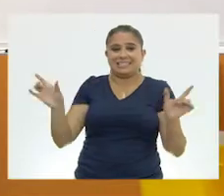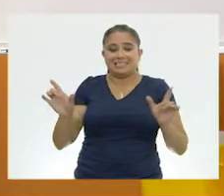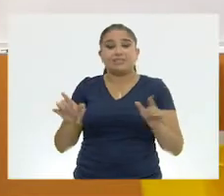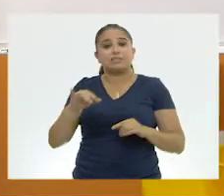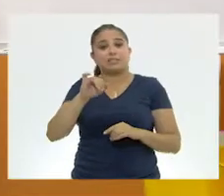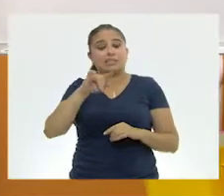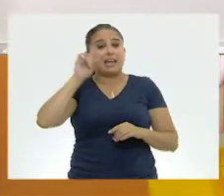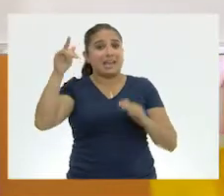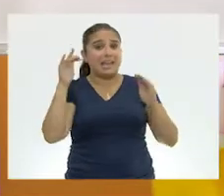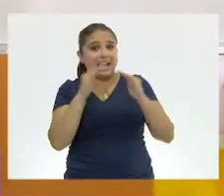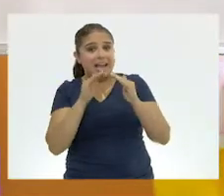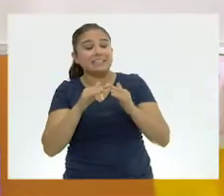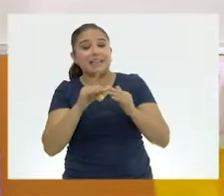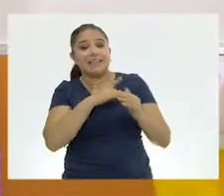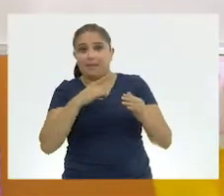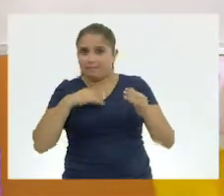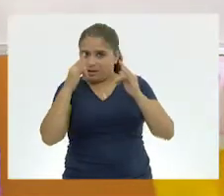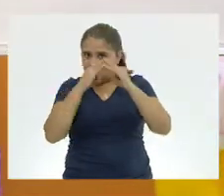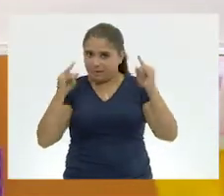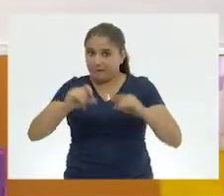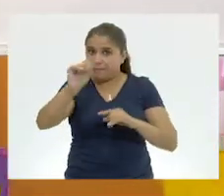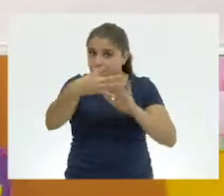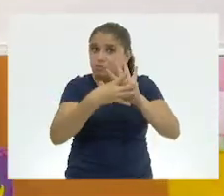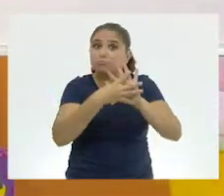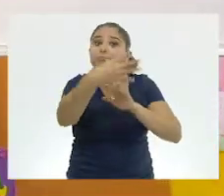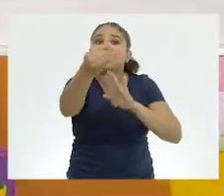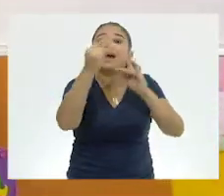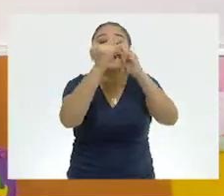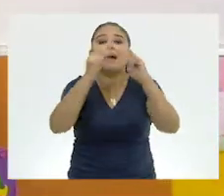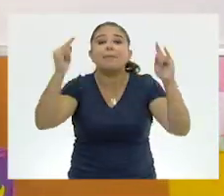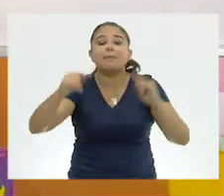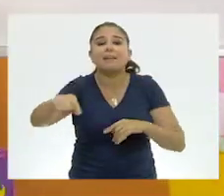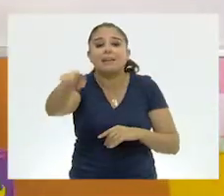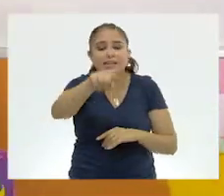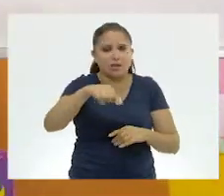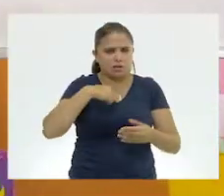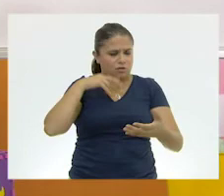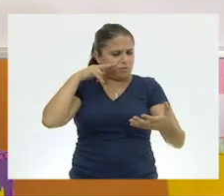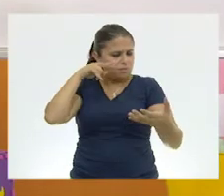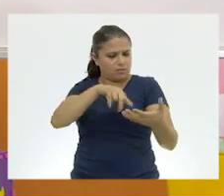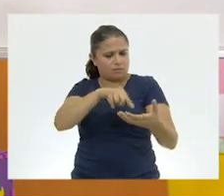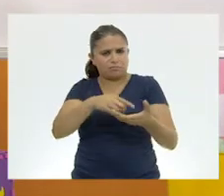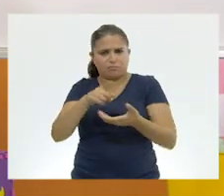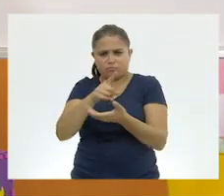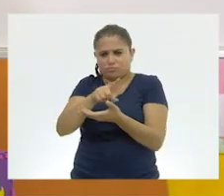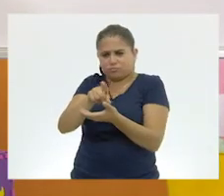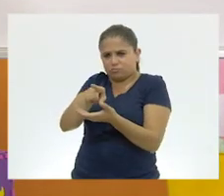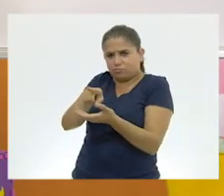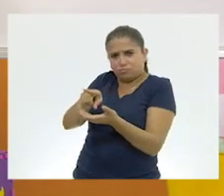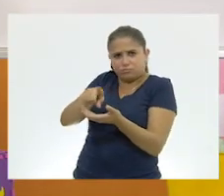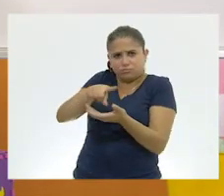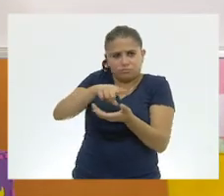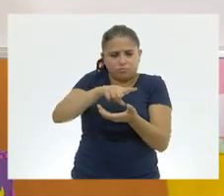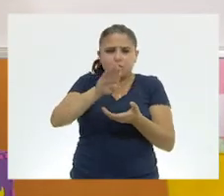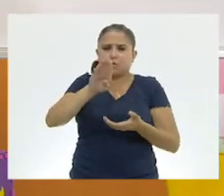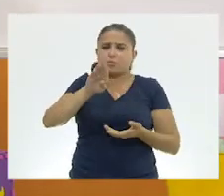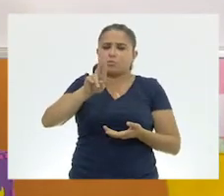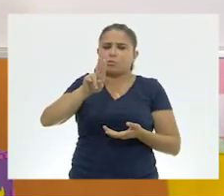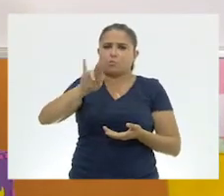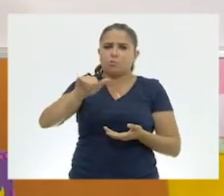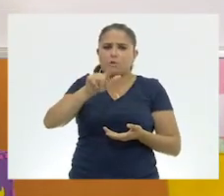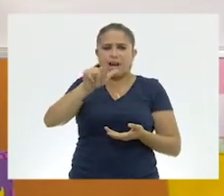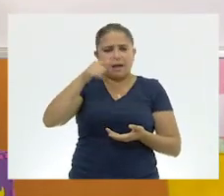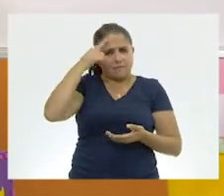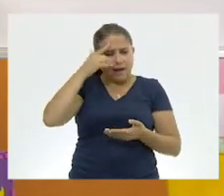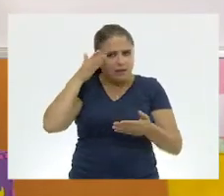sí, porque allá en casa también tienen que acampar, ¿eh? Y mira, estaba yo viendo la brújula. La brújula, que es el instrumento que señala hacia el